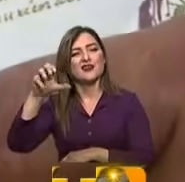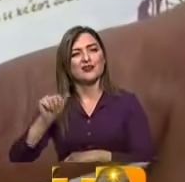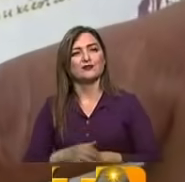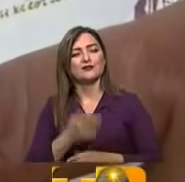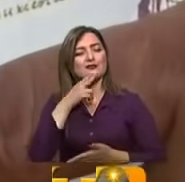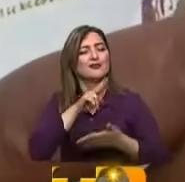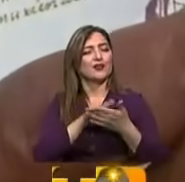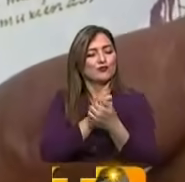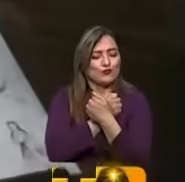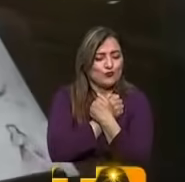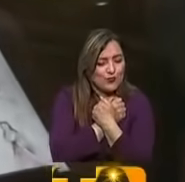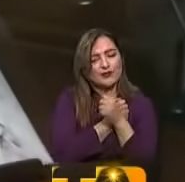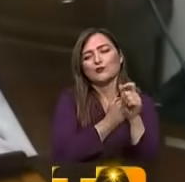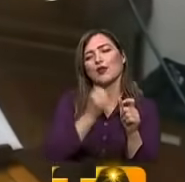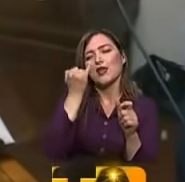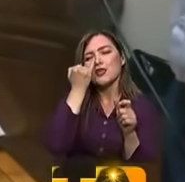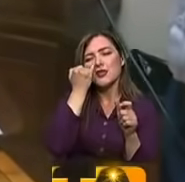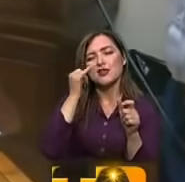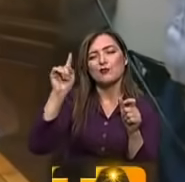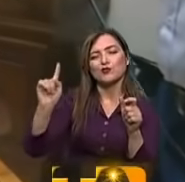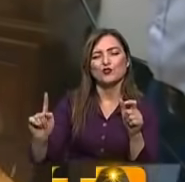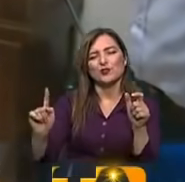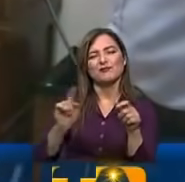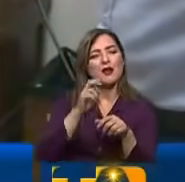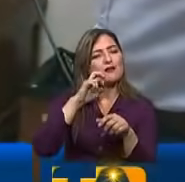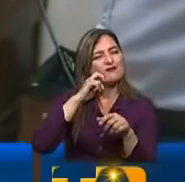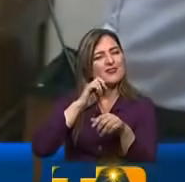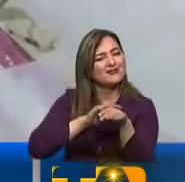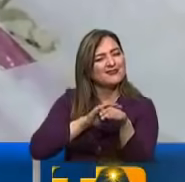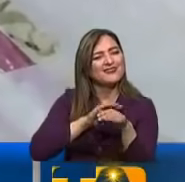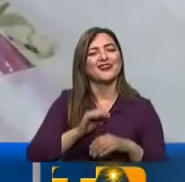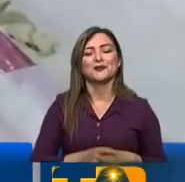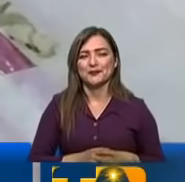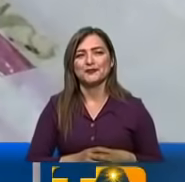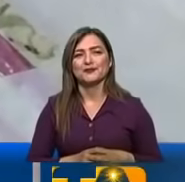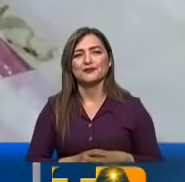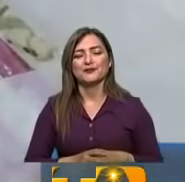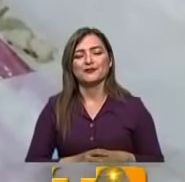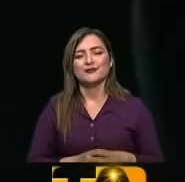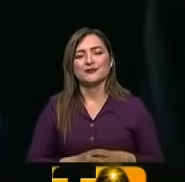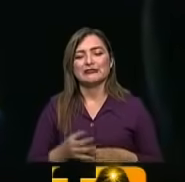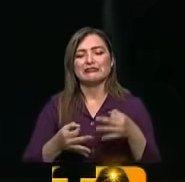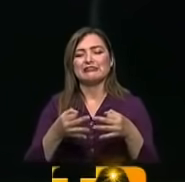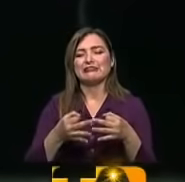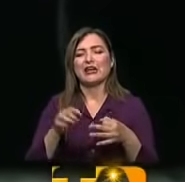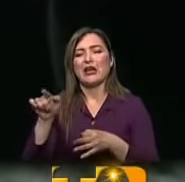amor entre un criollo con una indígena. Parece que fue esta parte de juicio por